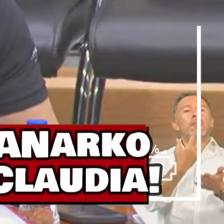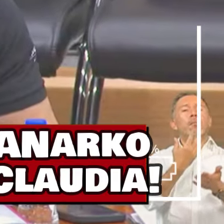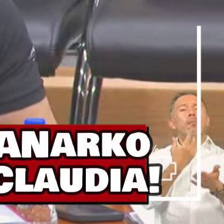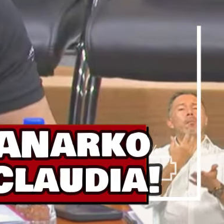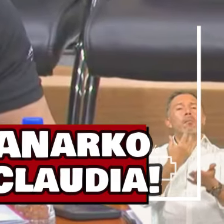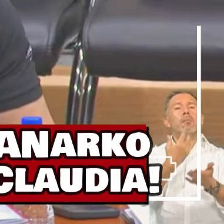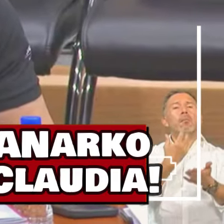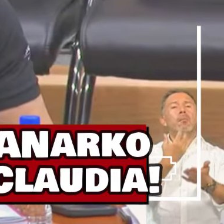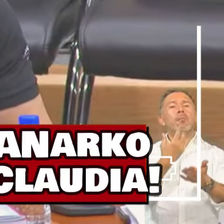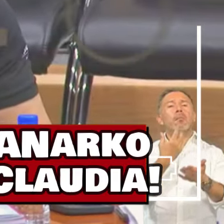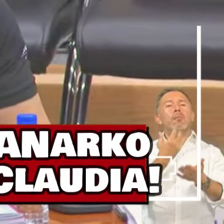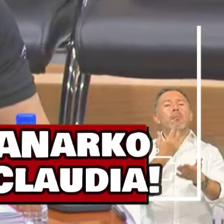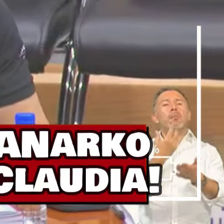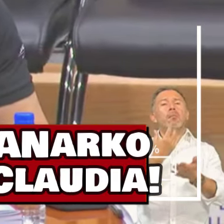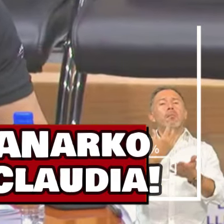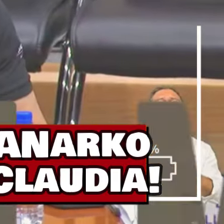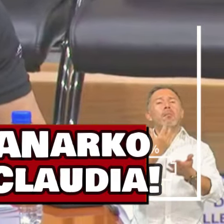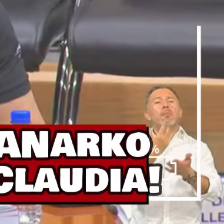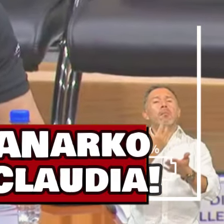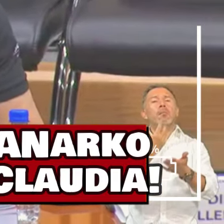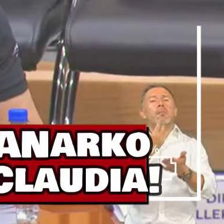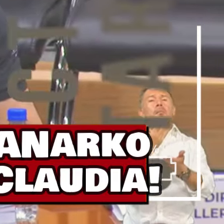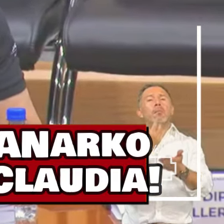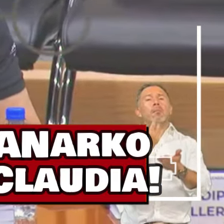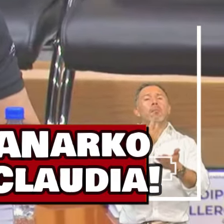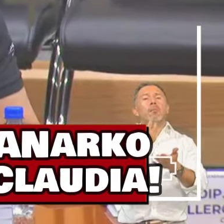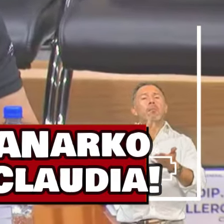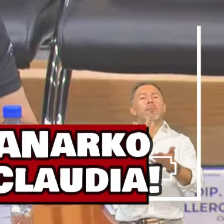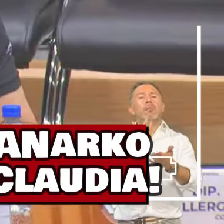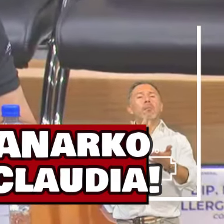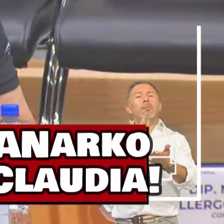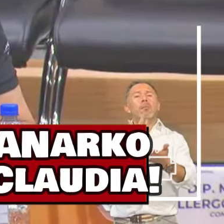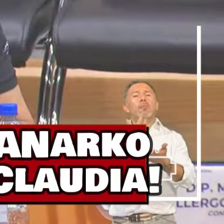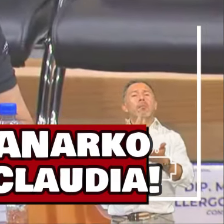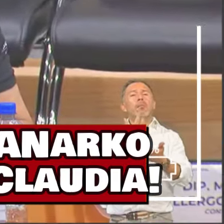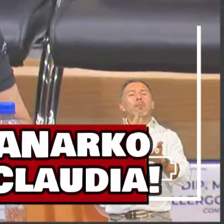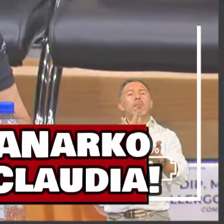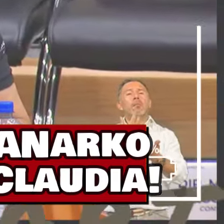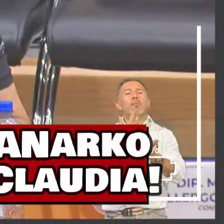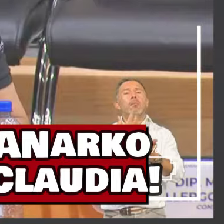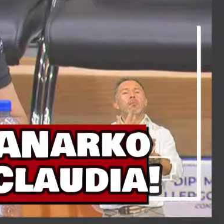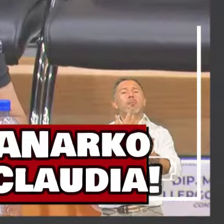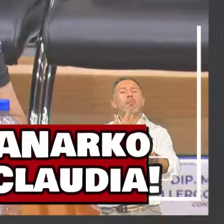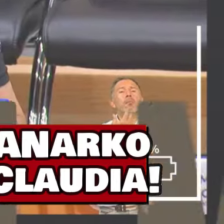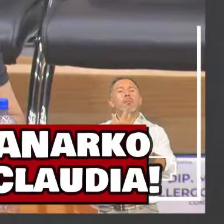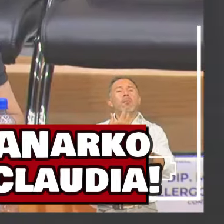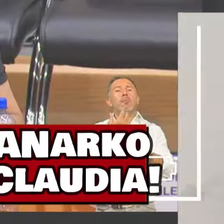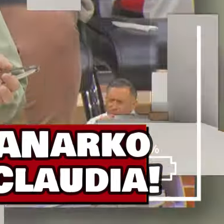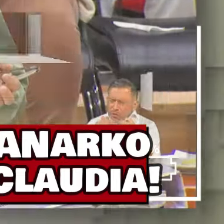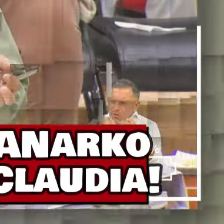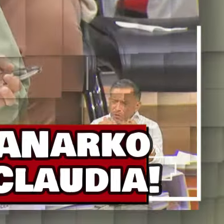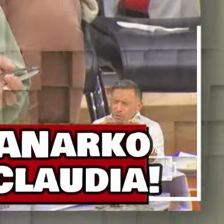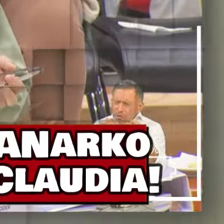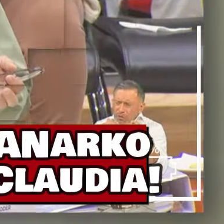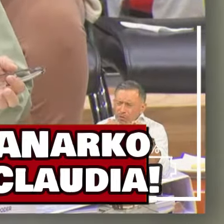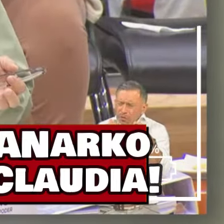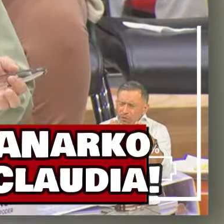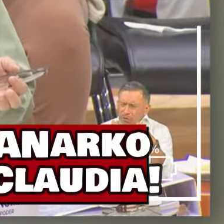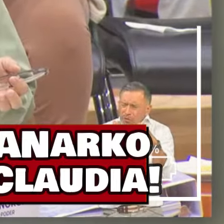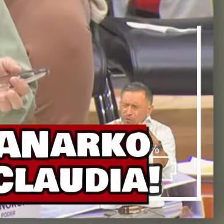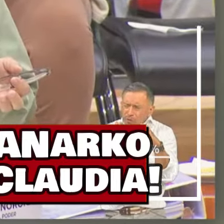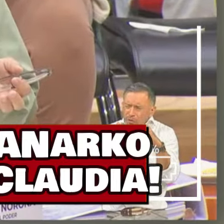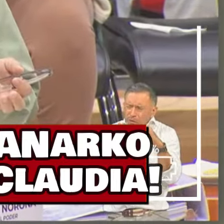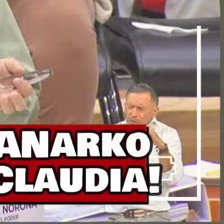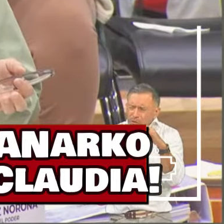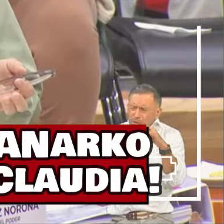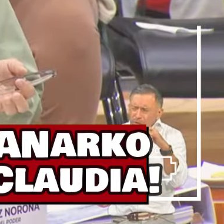candidata de Morena. Tras oír las sandeces y amenazas del panarco gato del señor X, el consejero del PT, Gerardo Fernández Noroña,